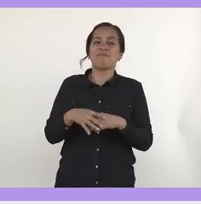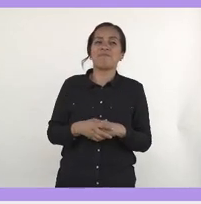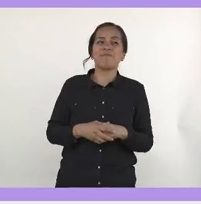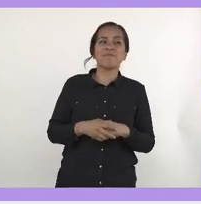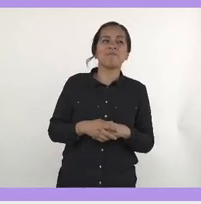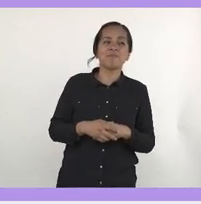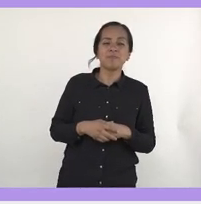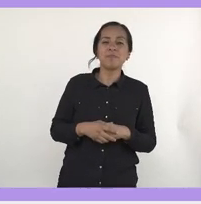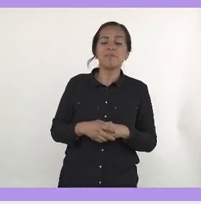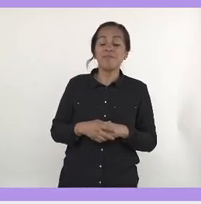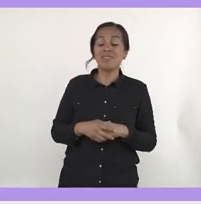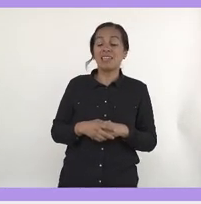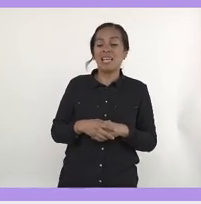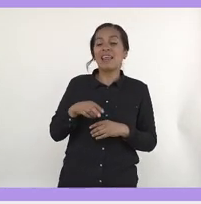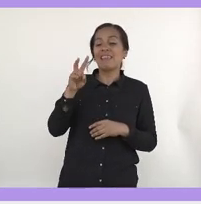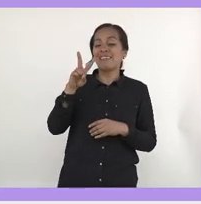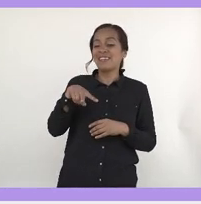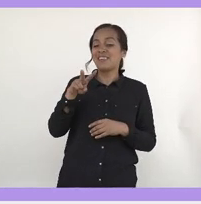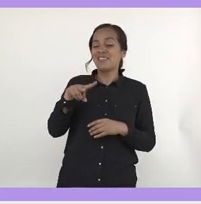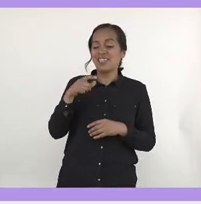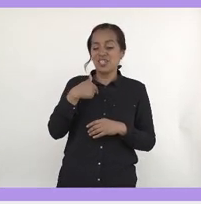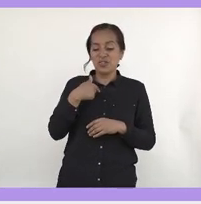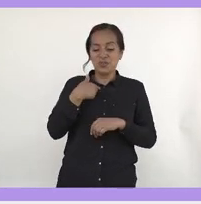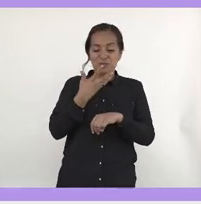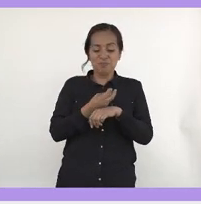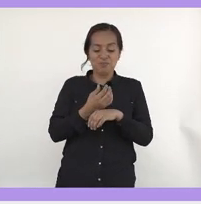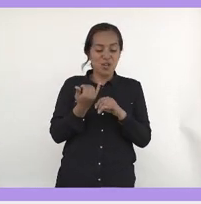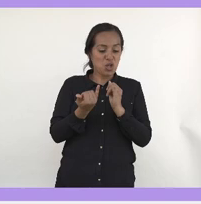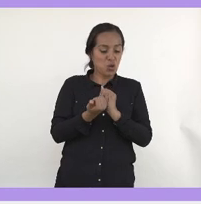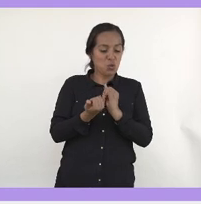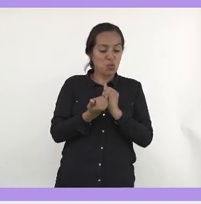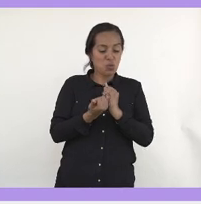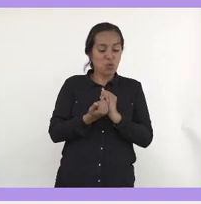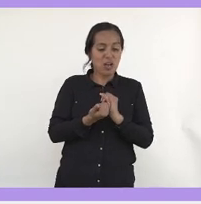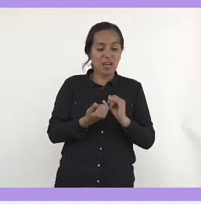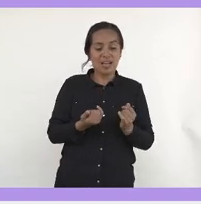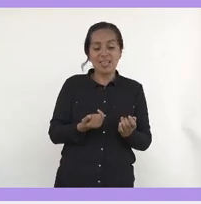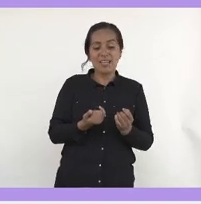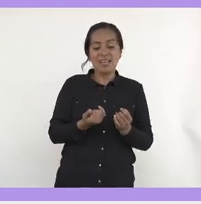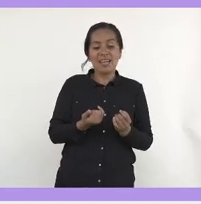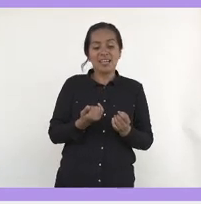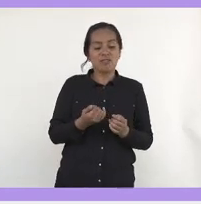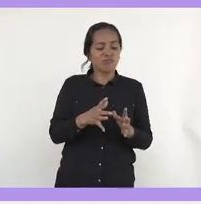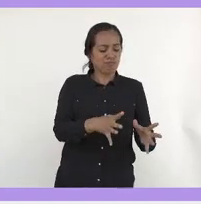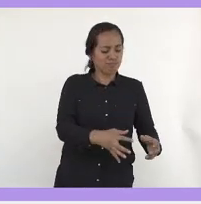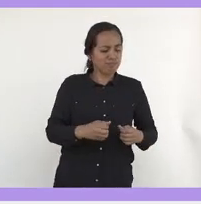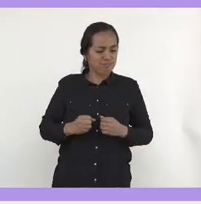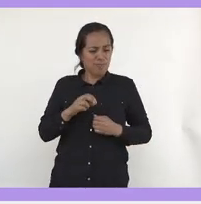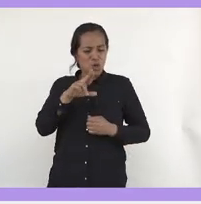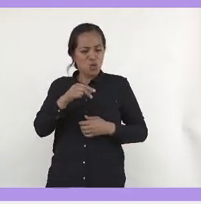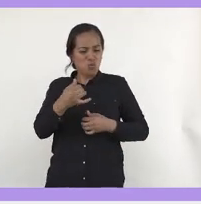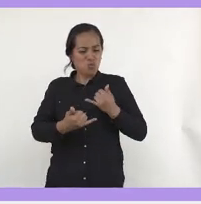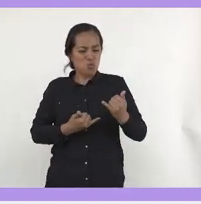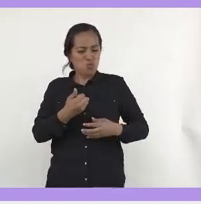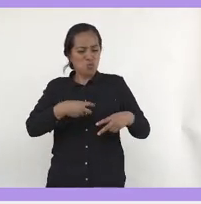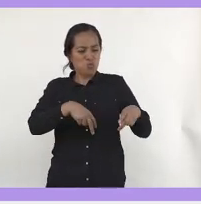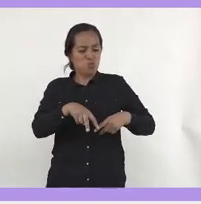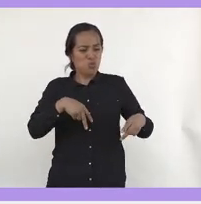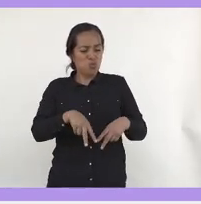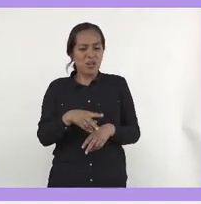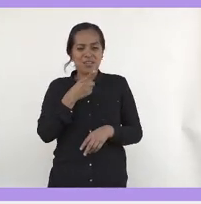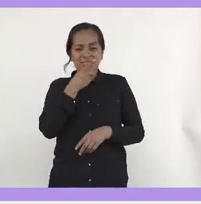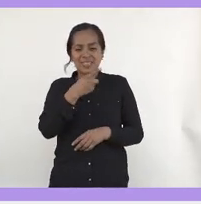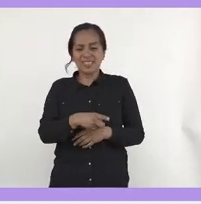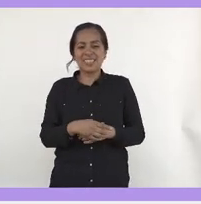definitivamente historias que que van cambiando Y si yo le he aplicado con mi hijo antes gateándole le tiraba la pelota a él nada perdemos con querer que